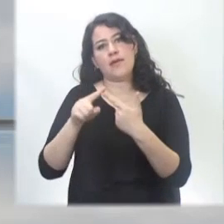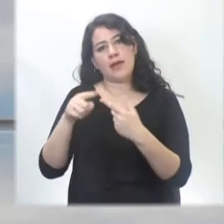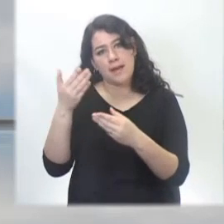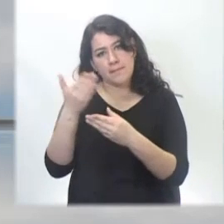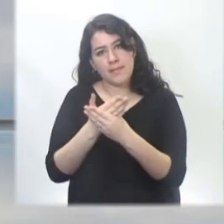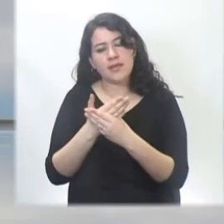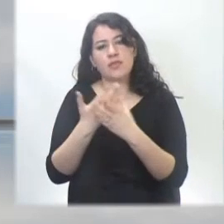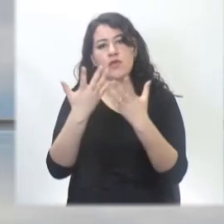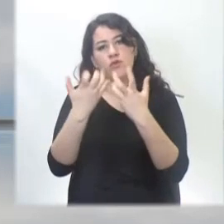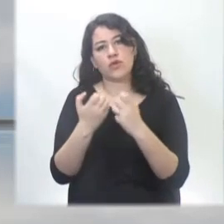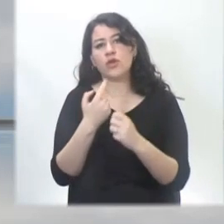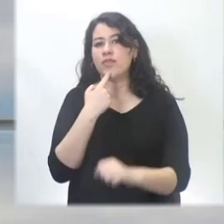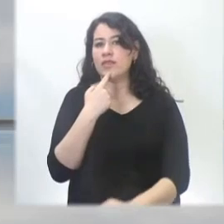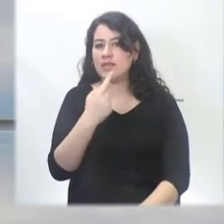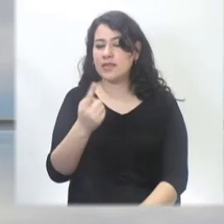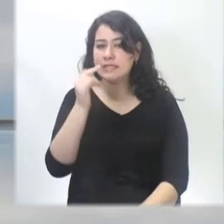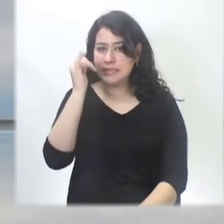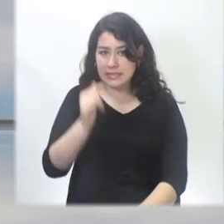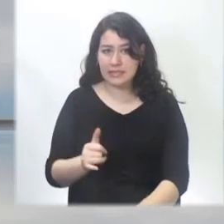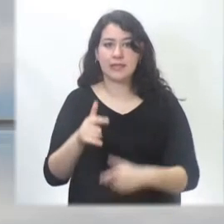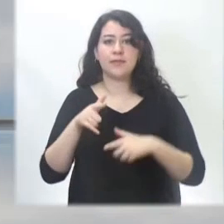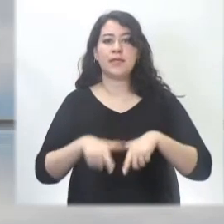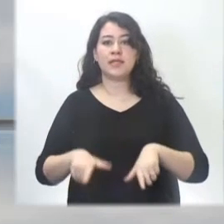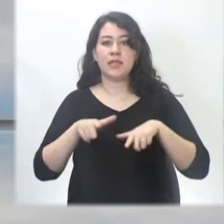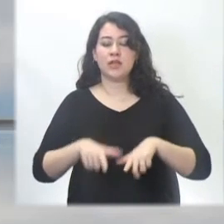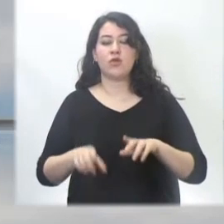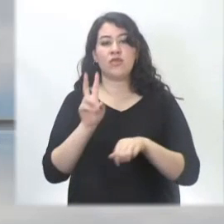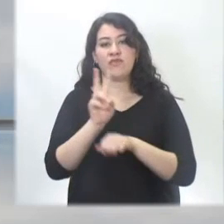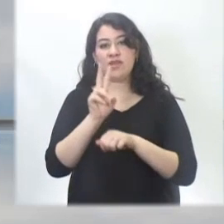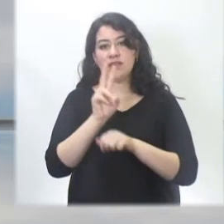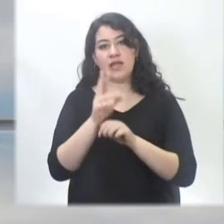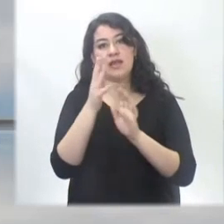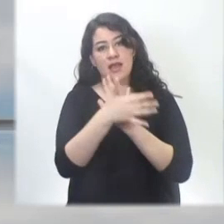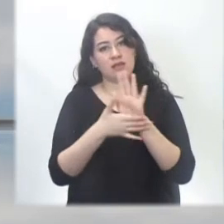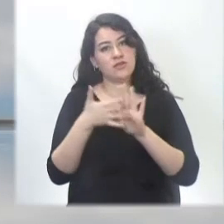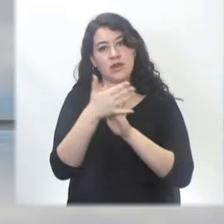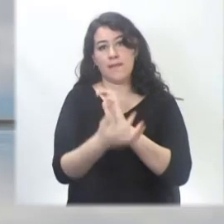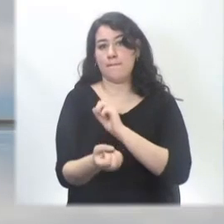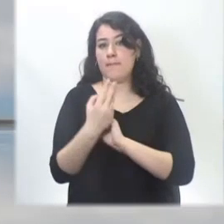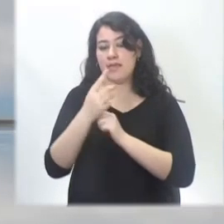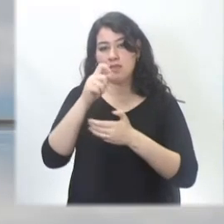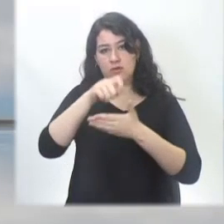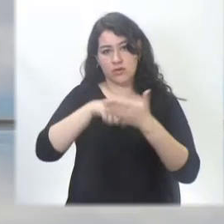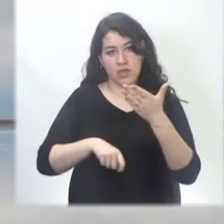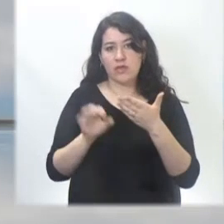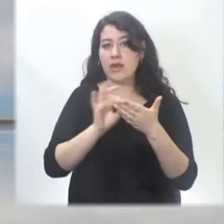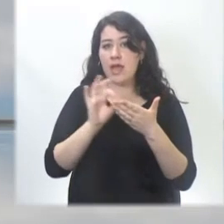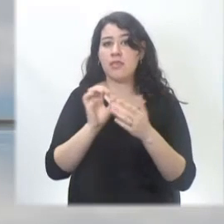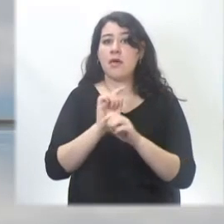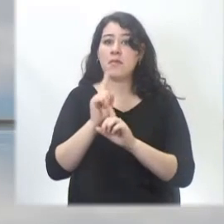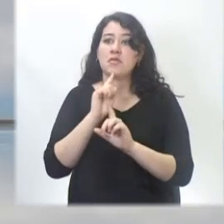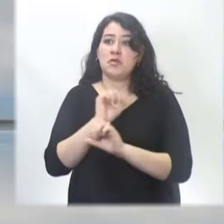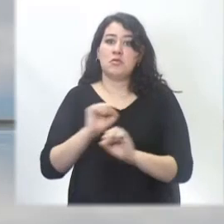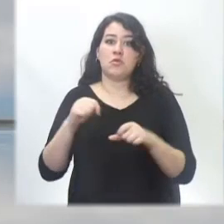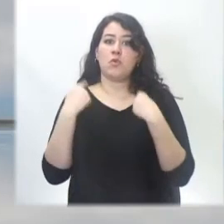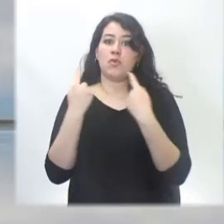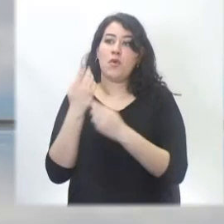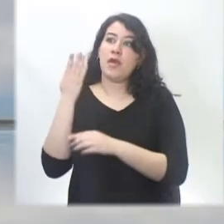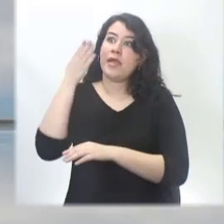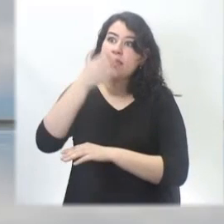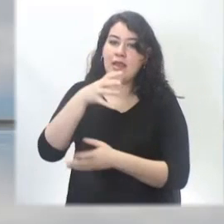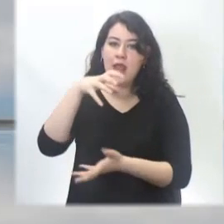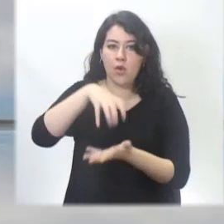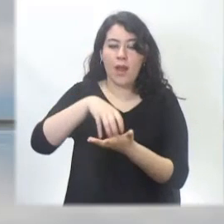Yo quiero destacar que si bien el Ministerio de Defensa Nacional no nos envió el contrato, nos ofreció ir a las instalaciones para ver